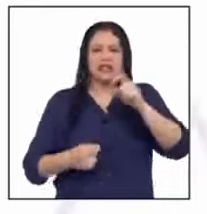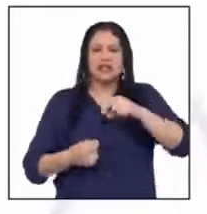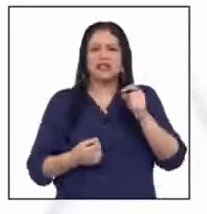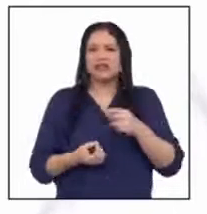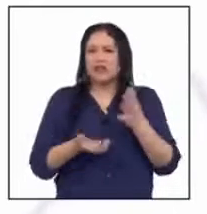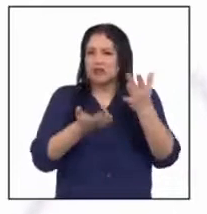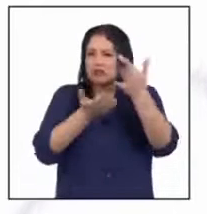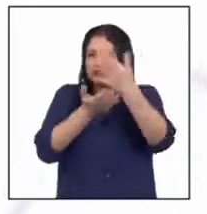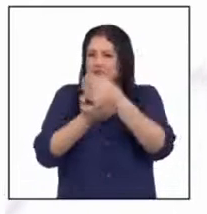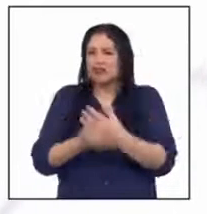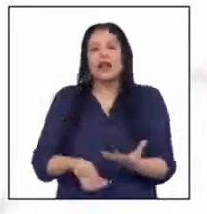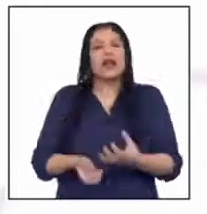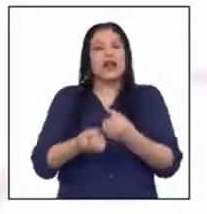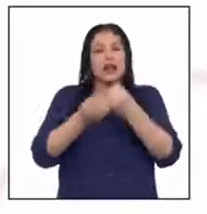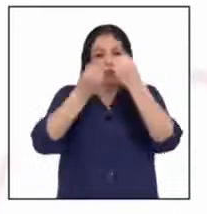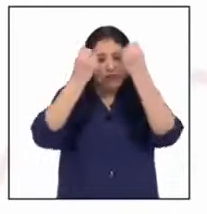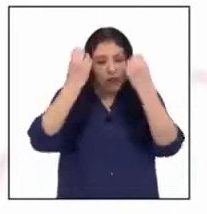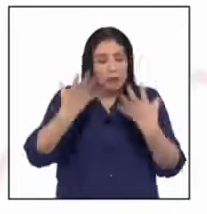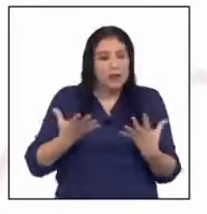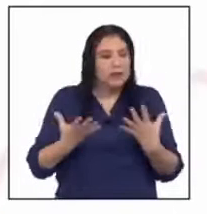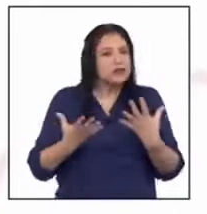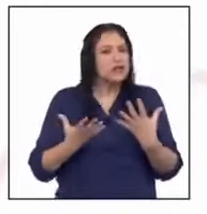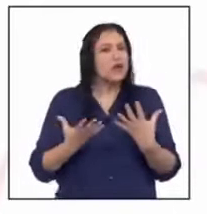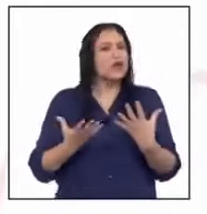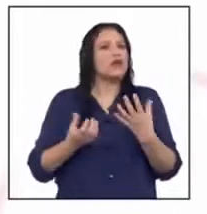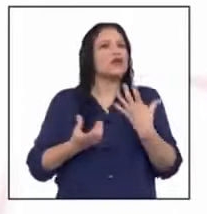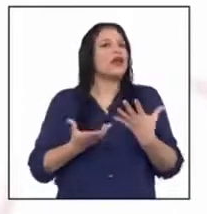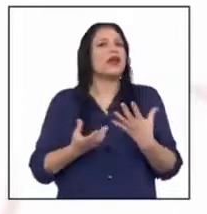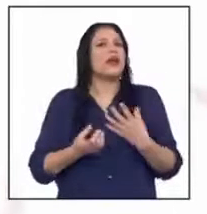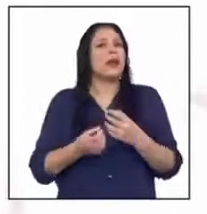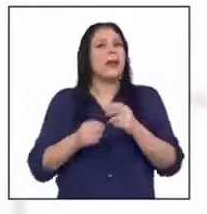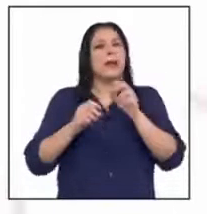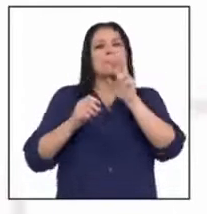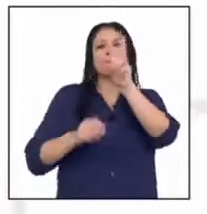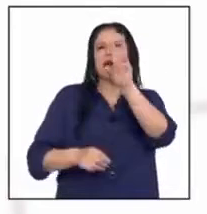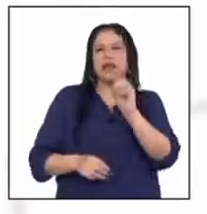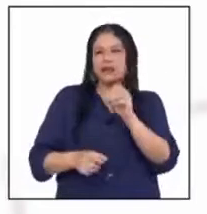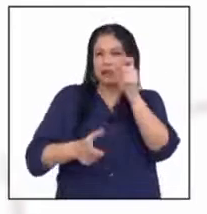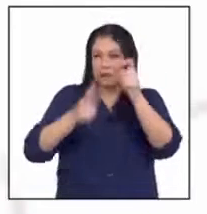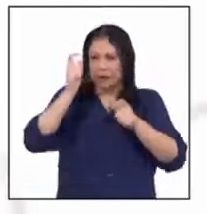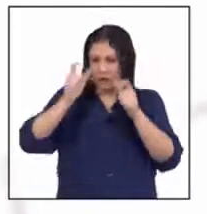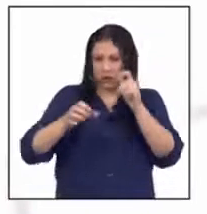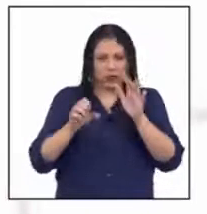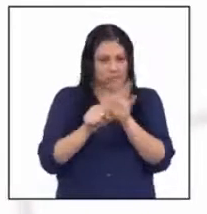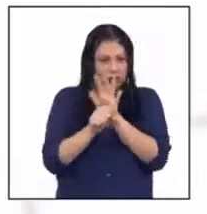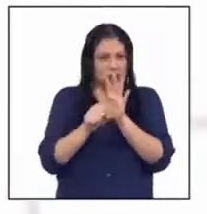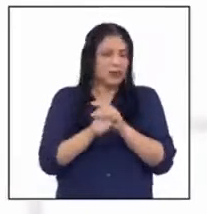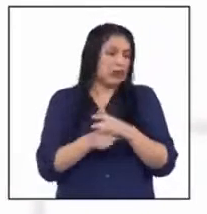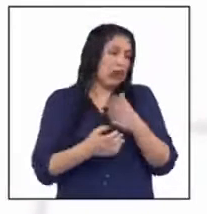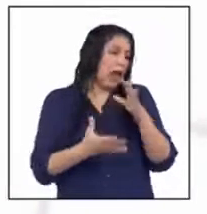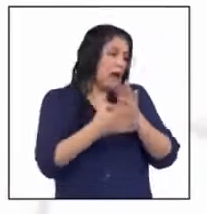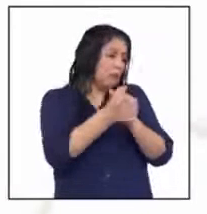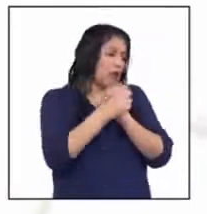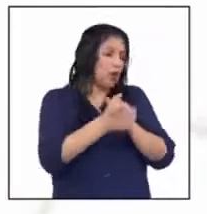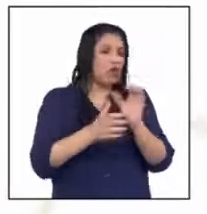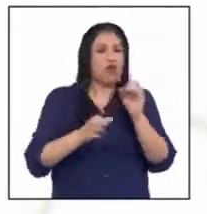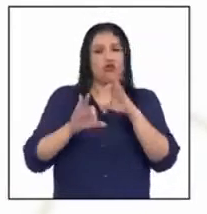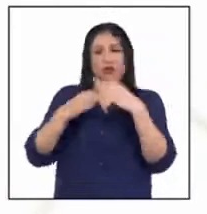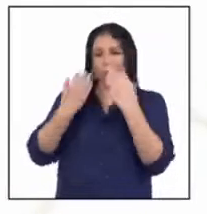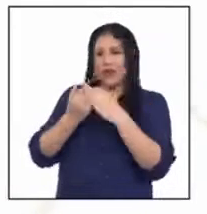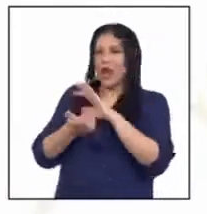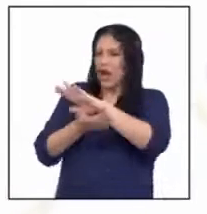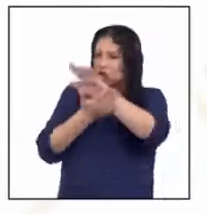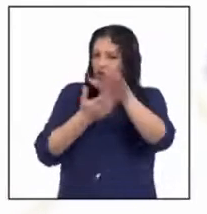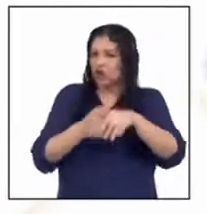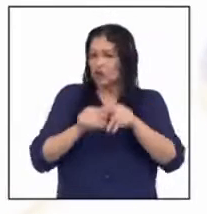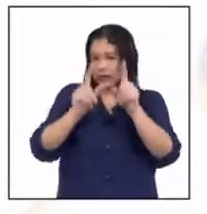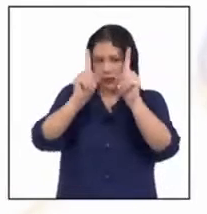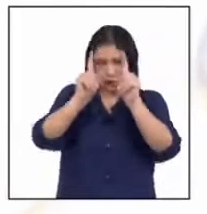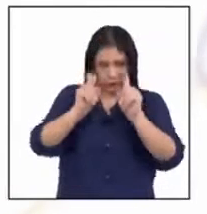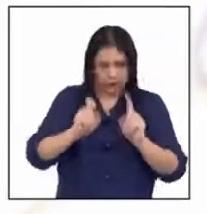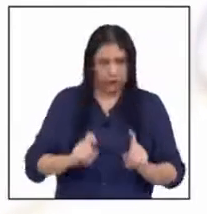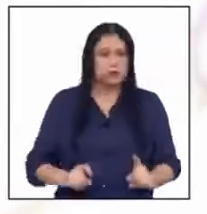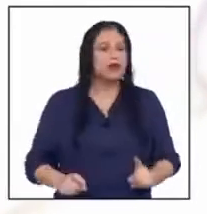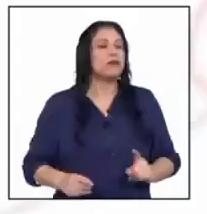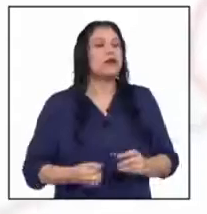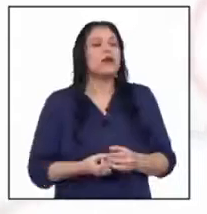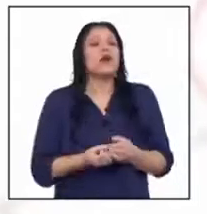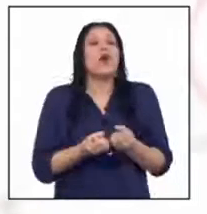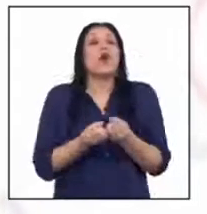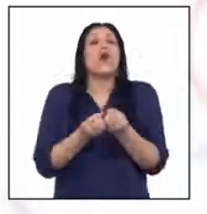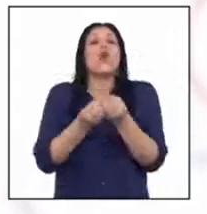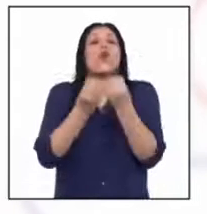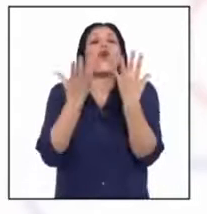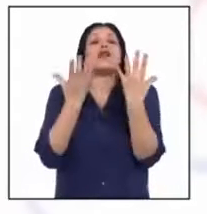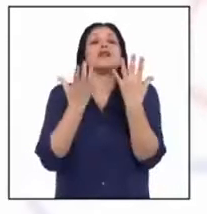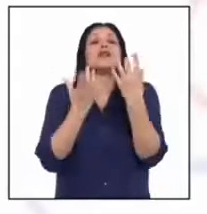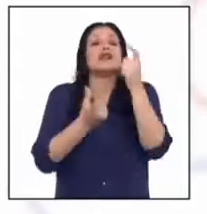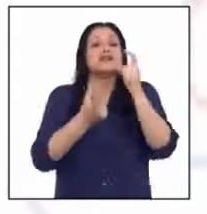recopilar datos de 20 personas en total, ya sean sus amigos o familiares. A todos ellos deben preguntarles cuántas